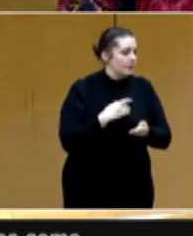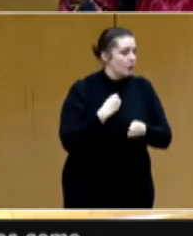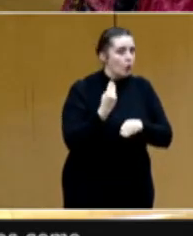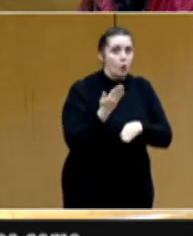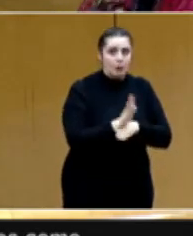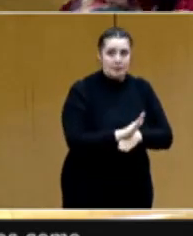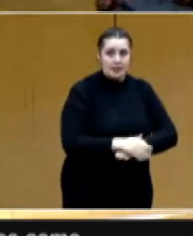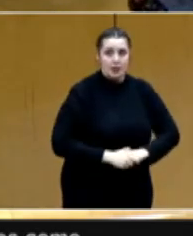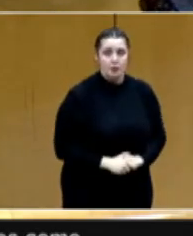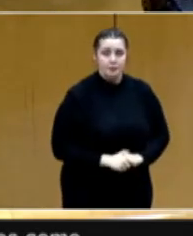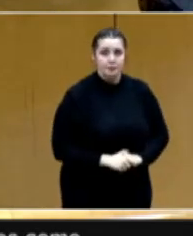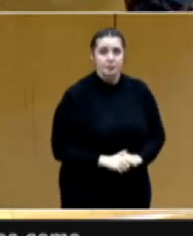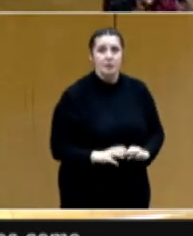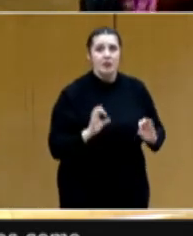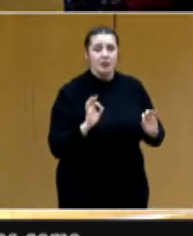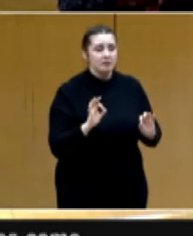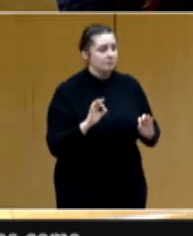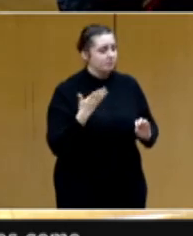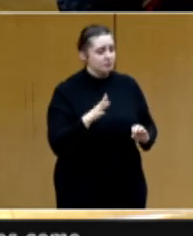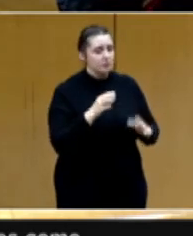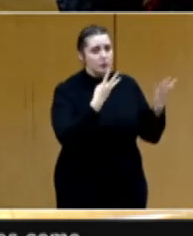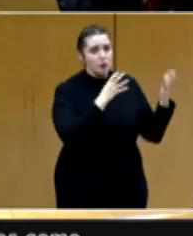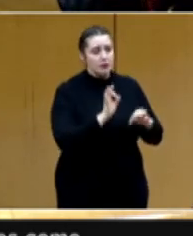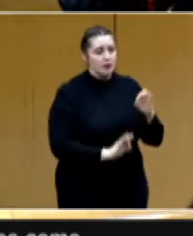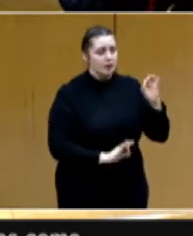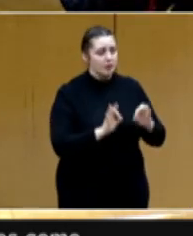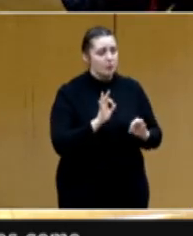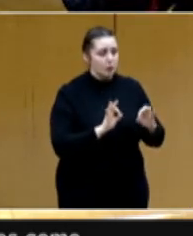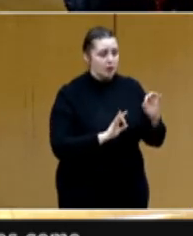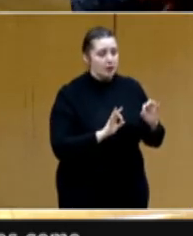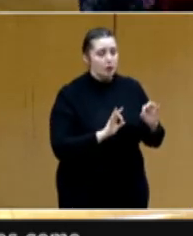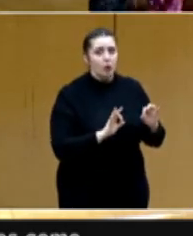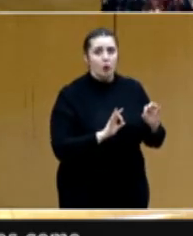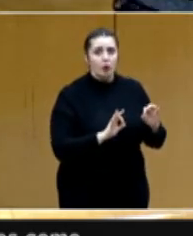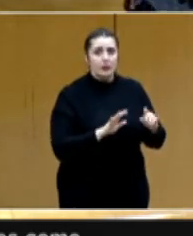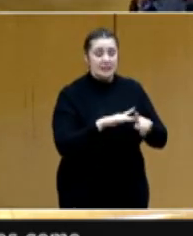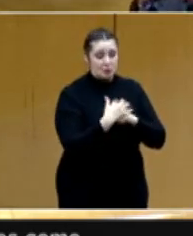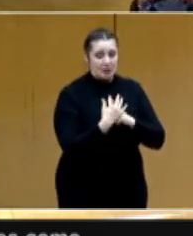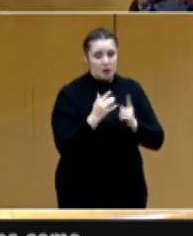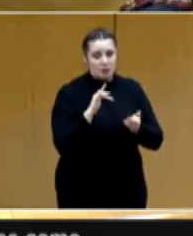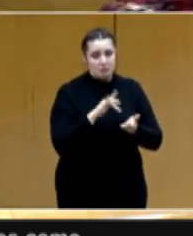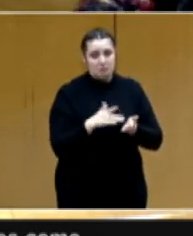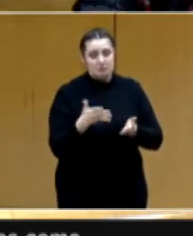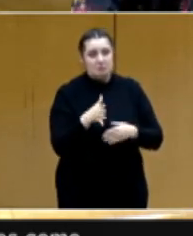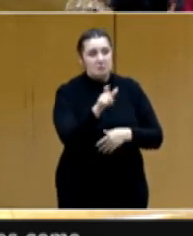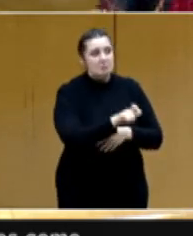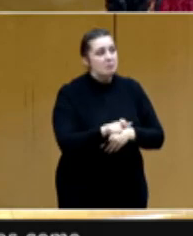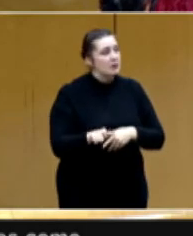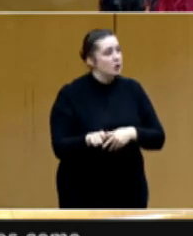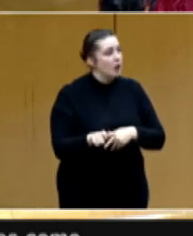el 75 el 80% de los casos que vemos en este sentido son de personas